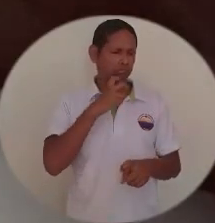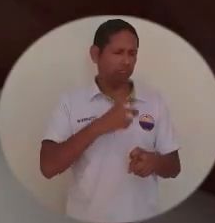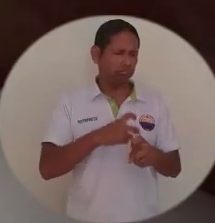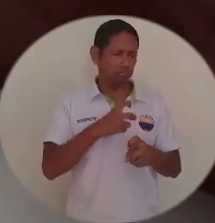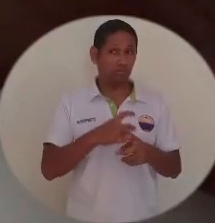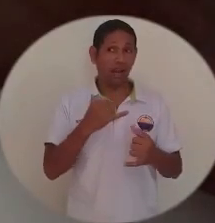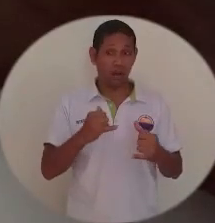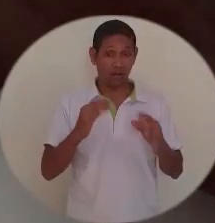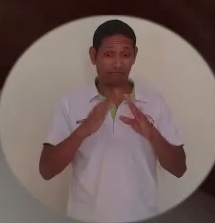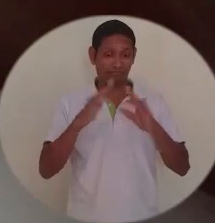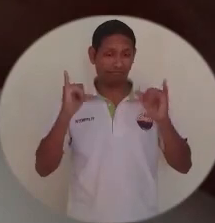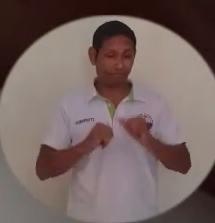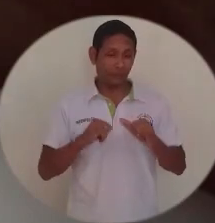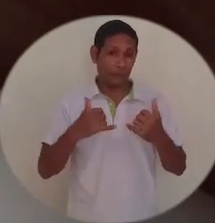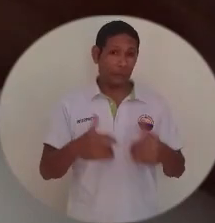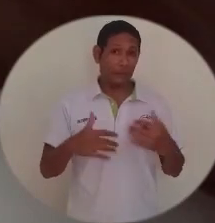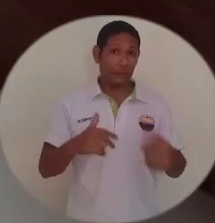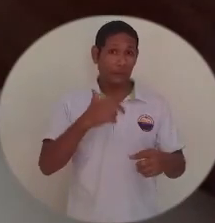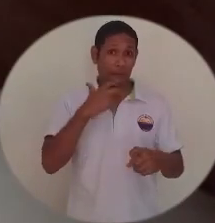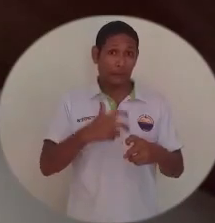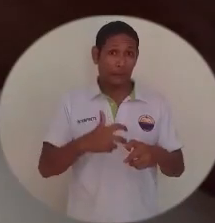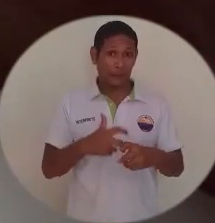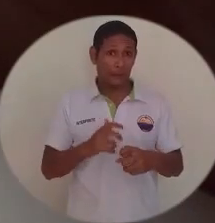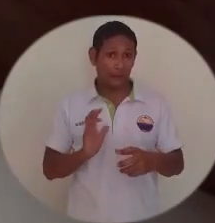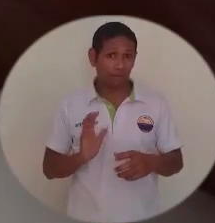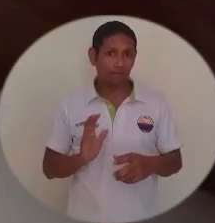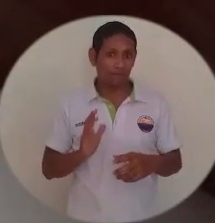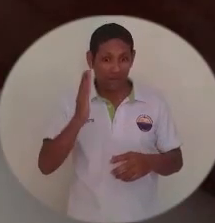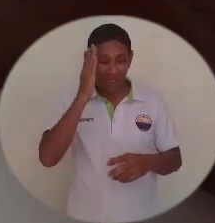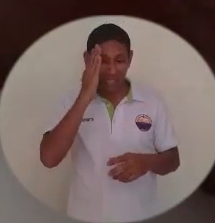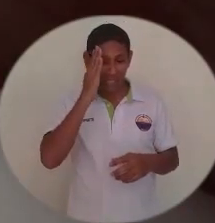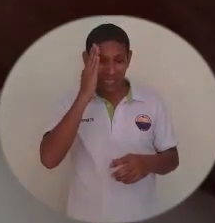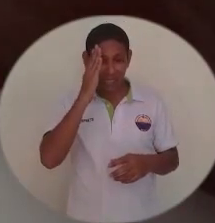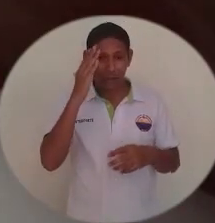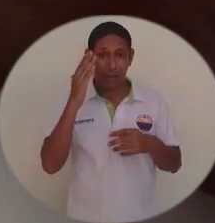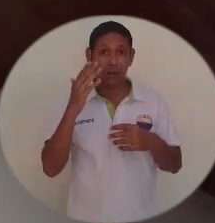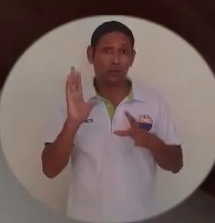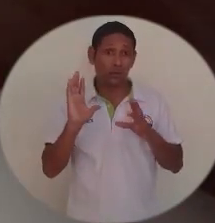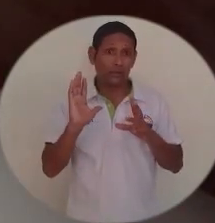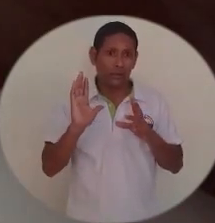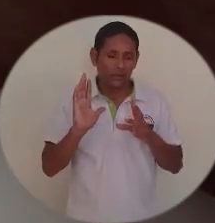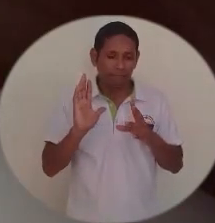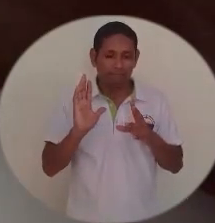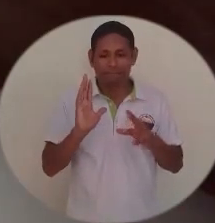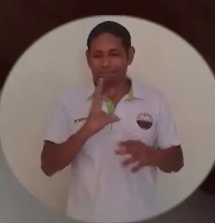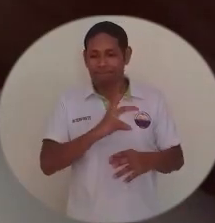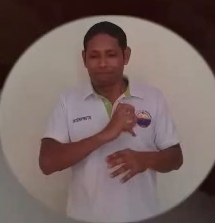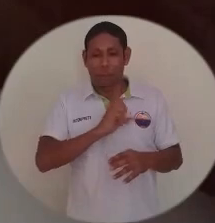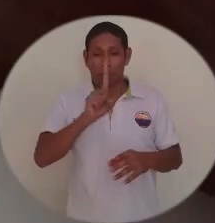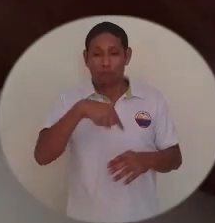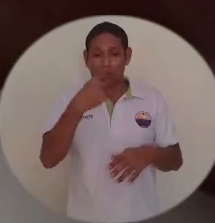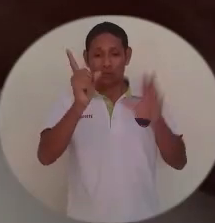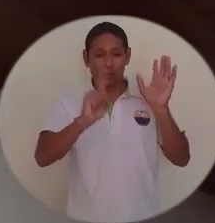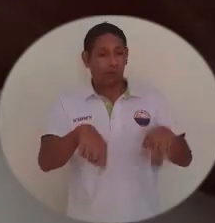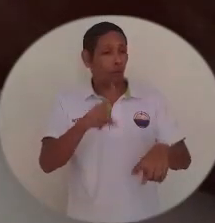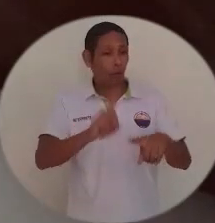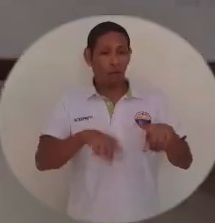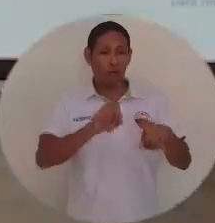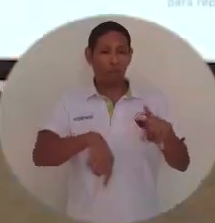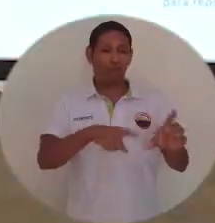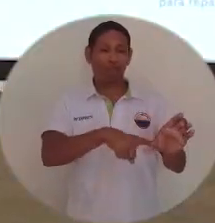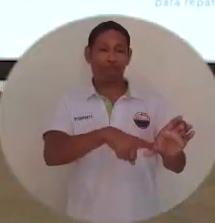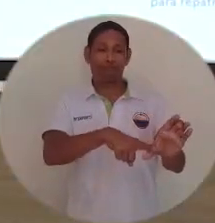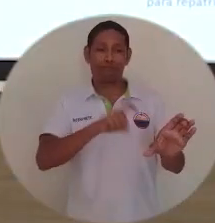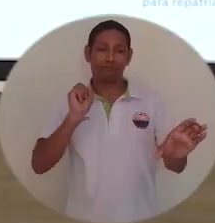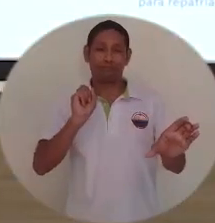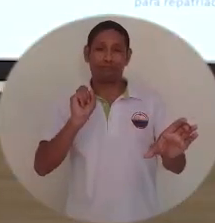la cuarentena obligatoria a la que estamos sometidos, pues necesariamente tendrían que desertar para